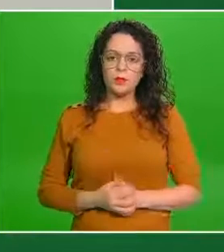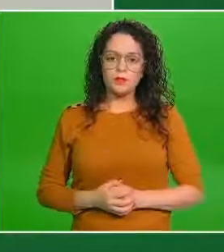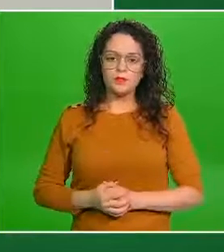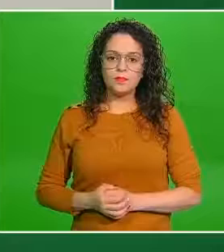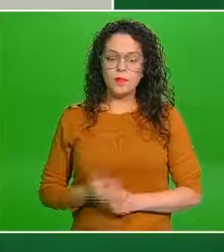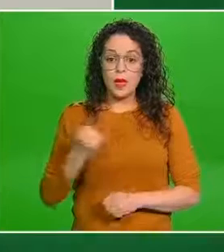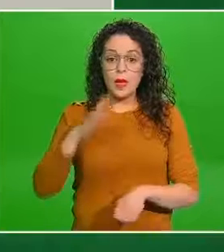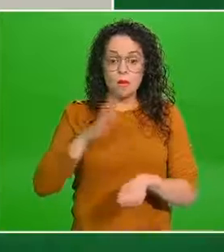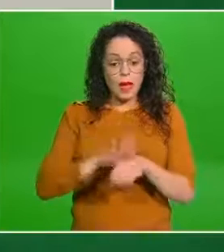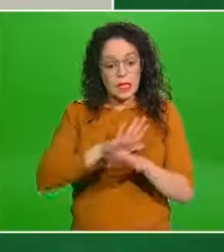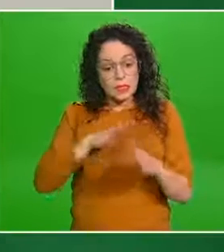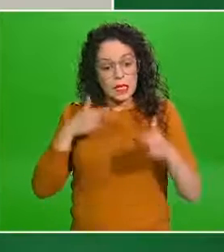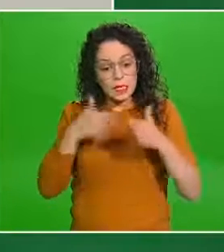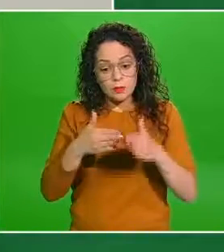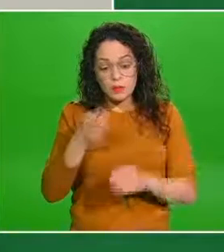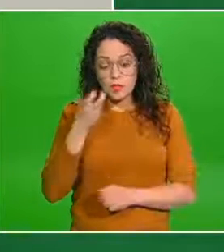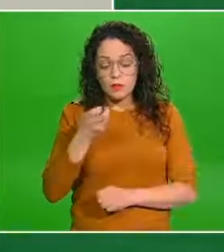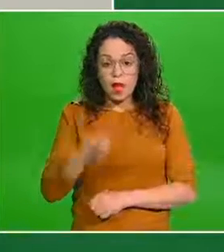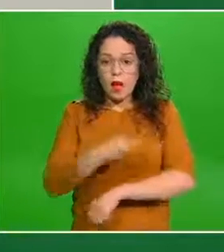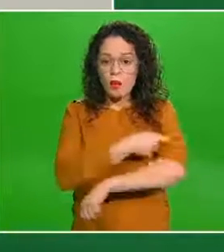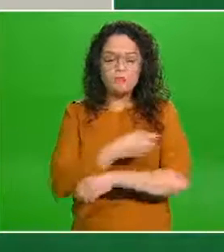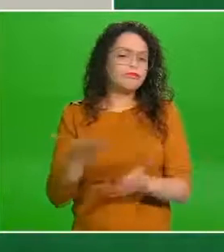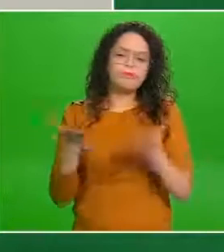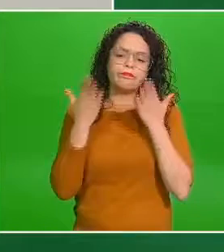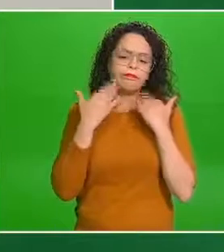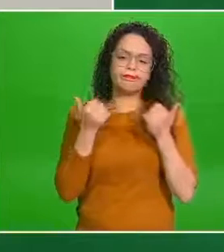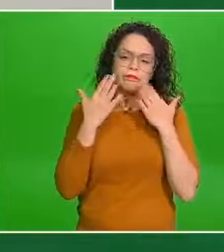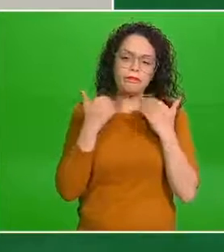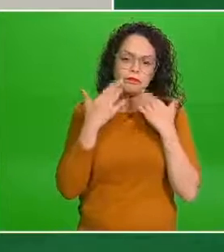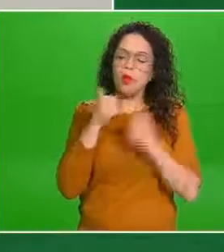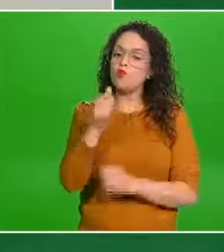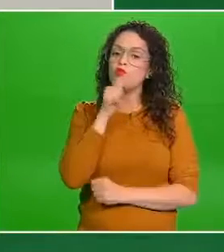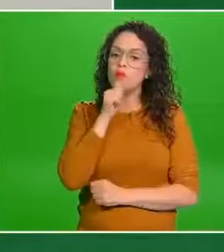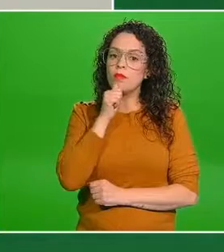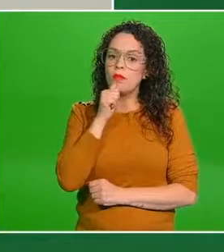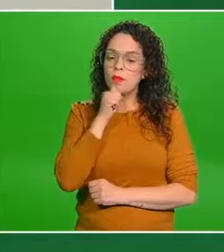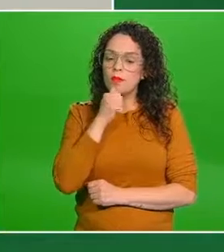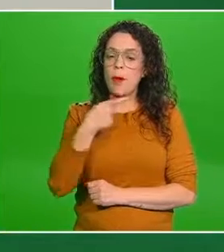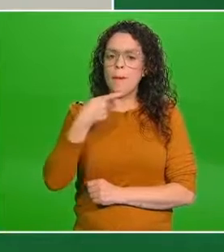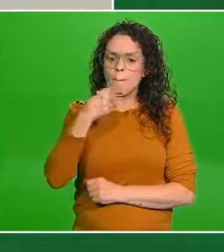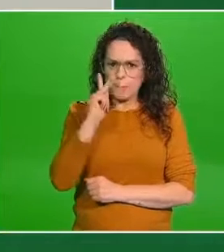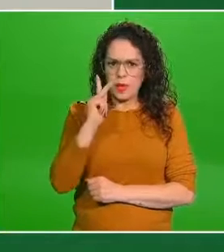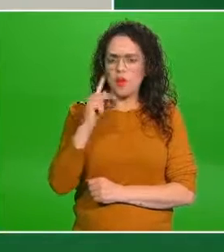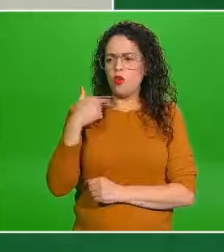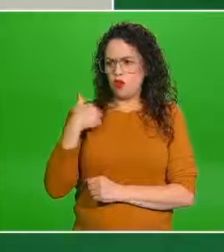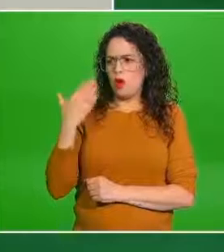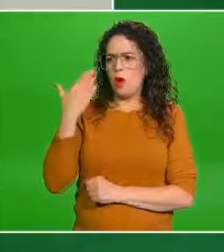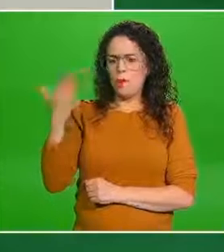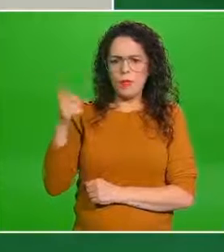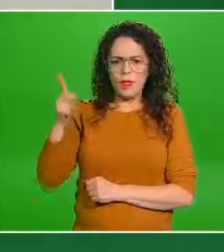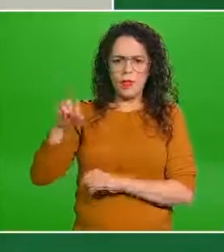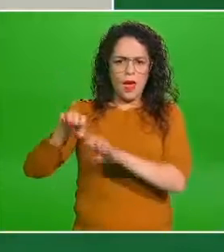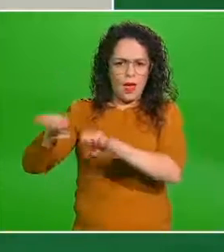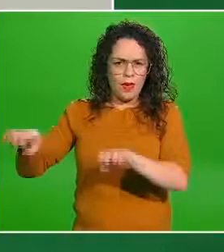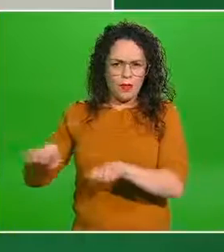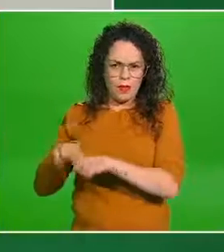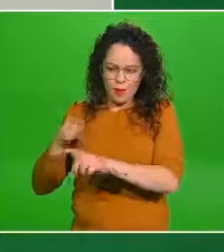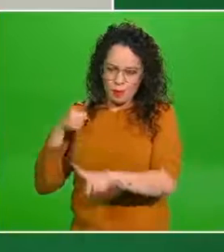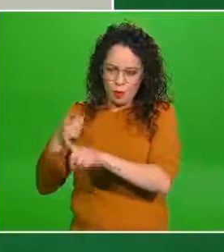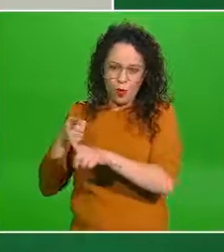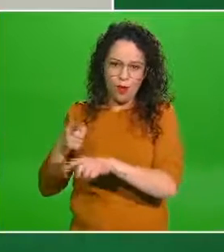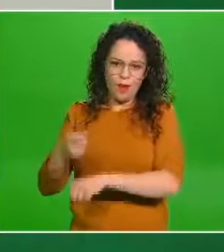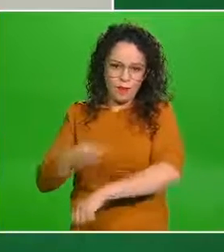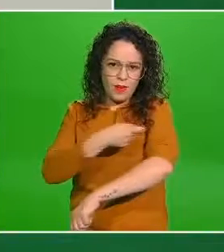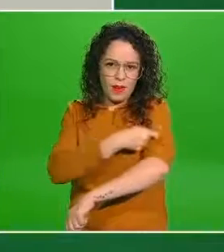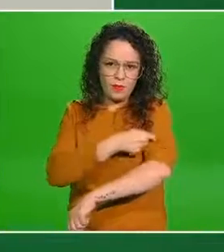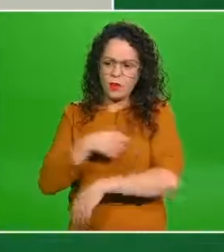esta vacuna, no hemos tenido. Vamos a, obviamente, pedirle al equipo directamente de vacunación que en su momento, en el